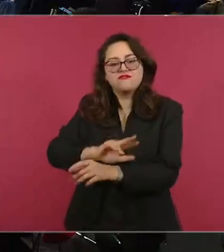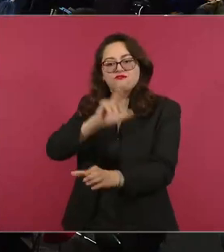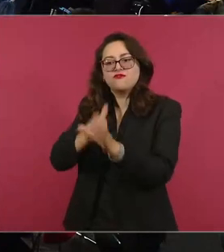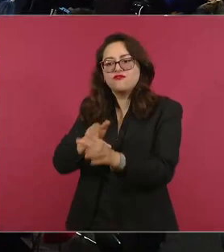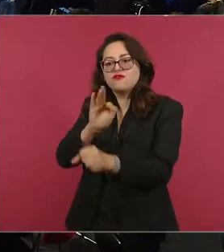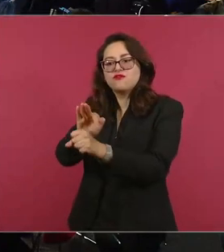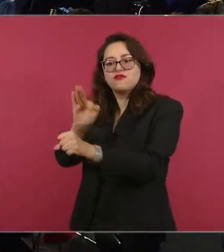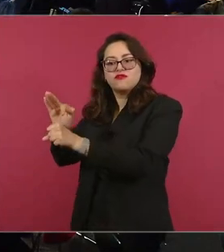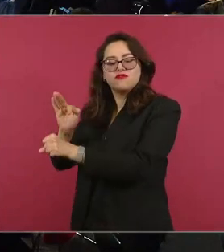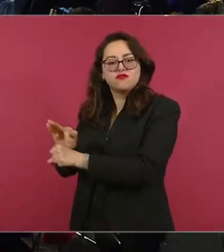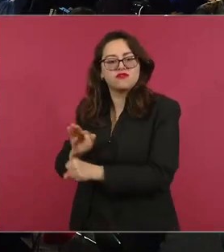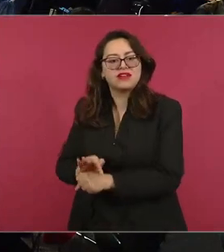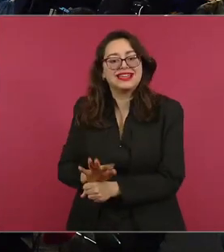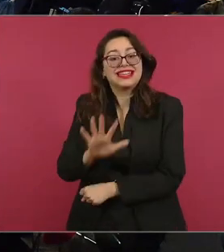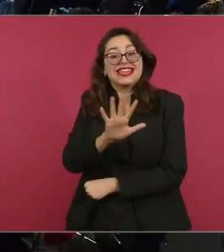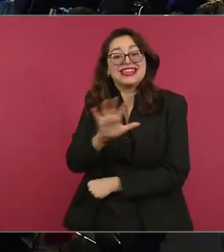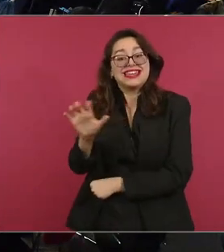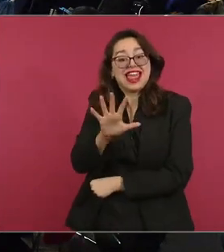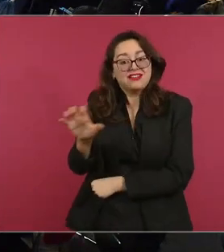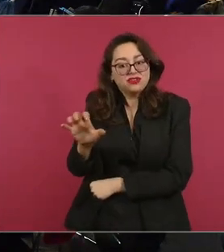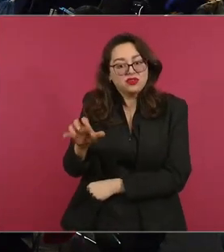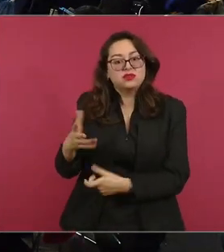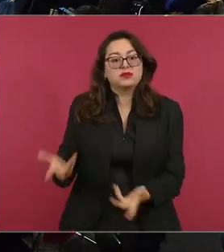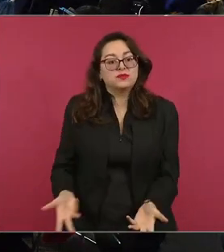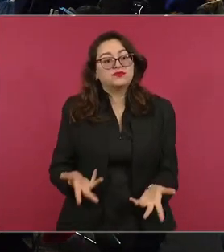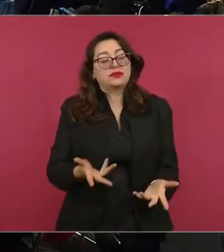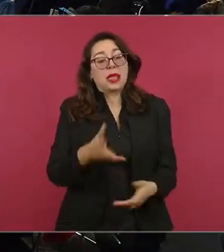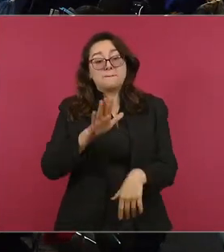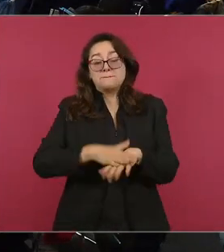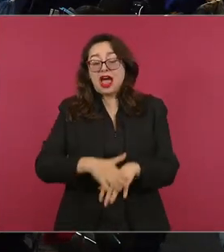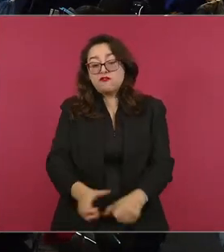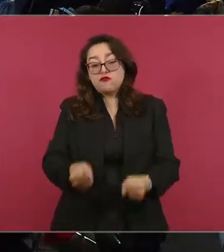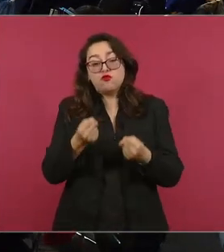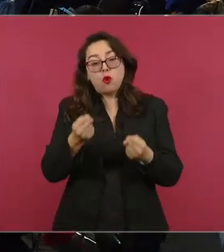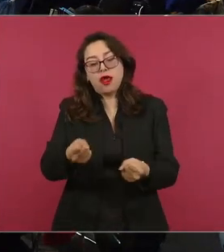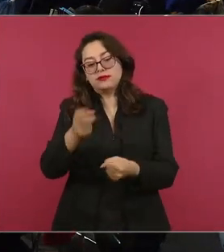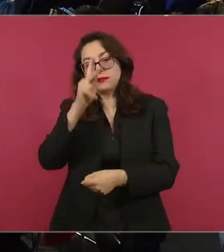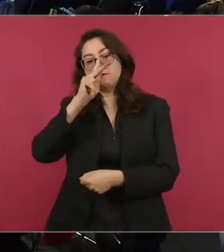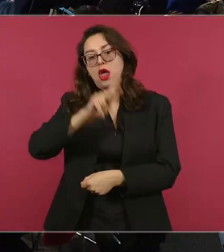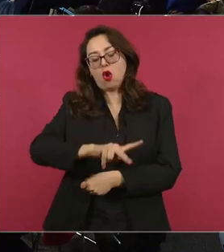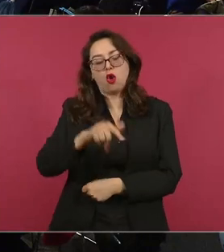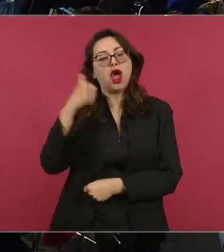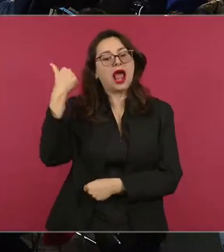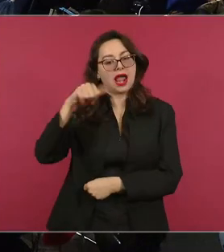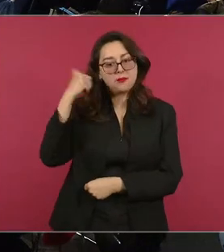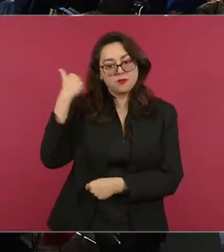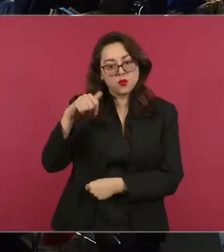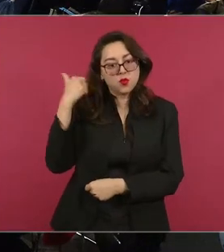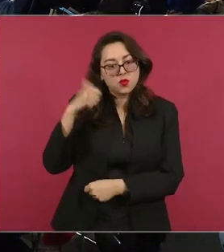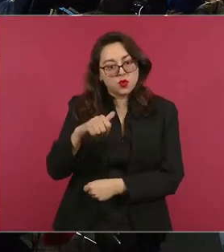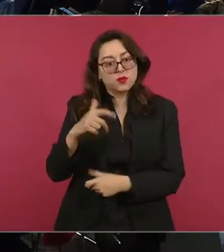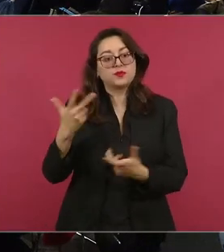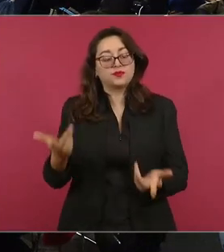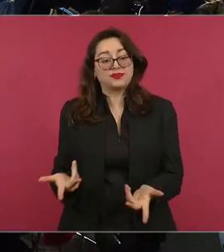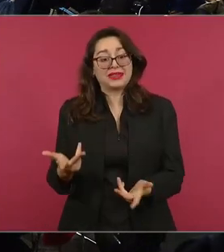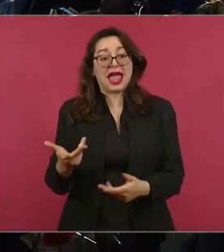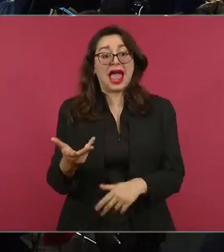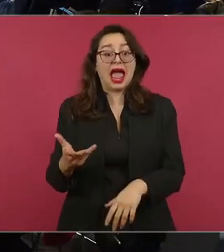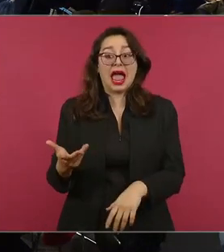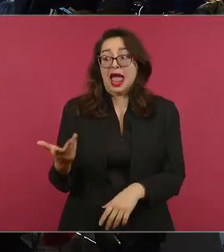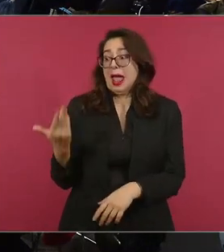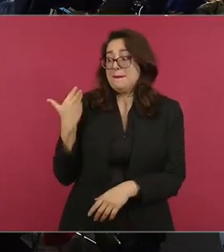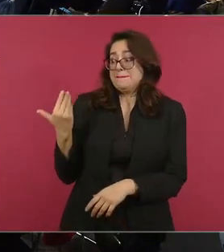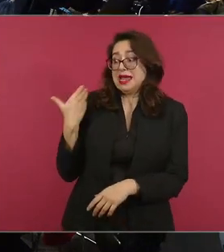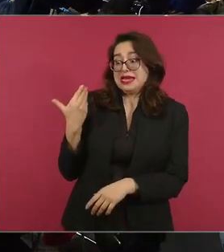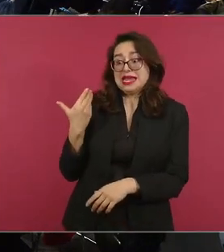Guerrero. Se prevé que el impacto sea en Acapulco. Cabe destacar que hasta hace unos minutos el impacto directo iba a ser en